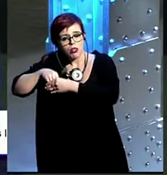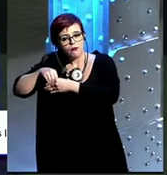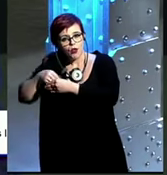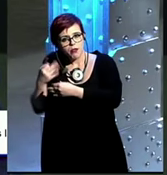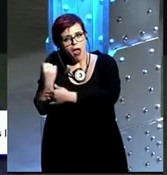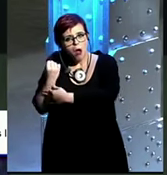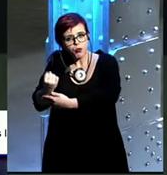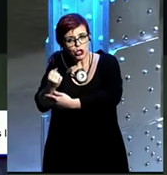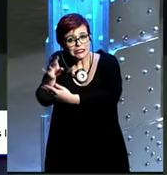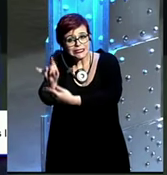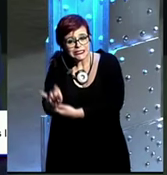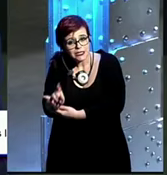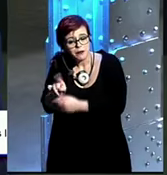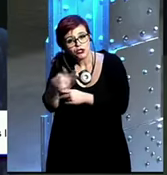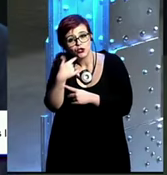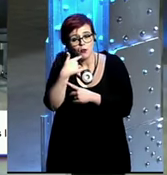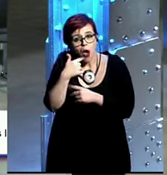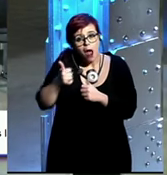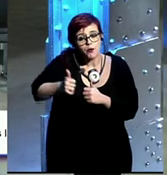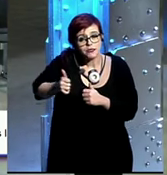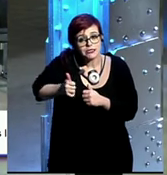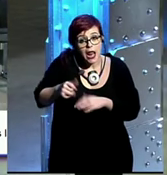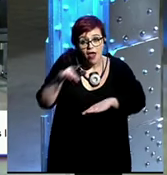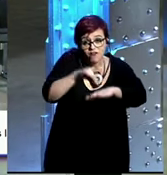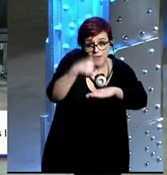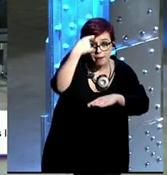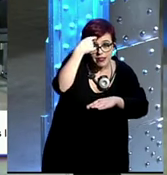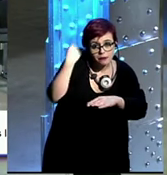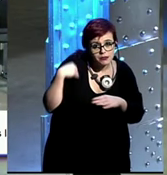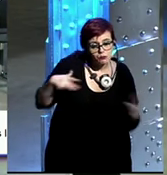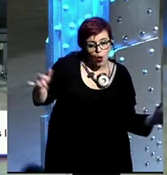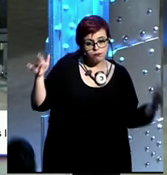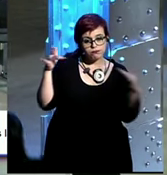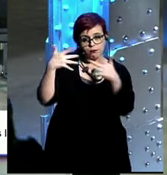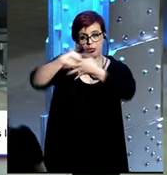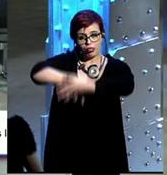que afrontar la intrusión inherente de la enfermedad mental de esa persona.